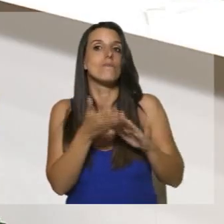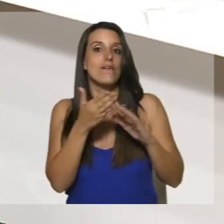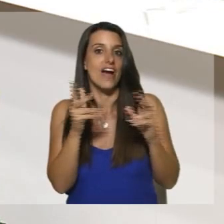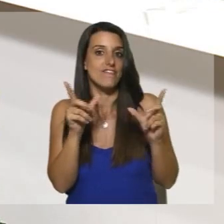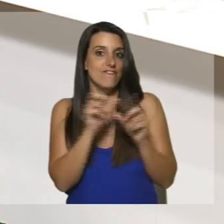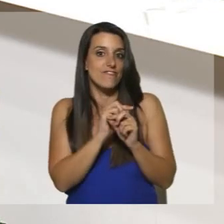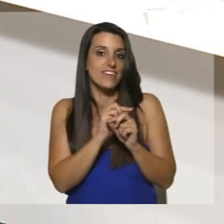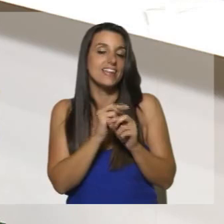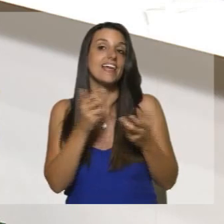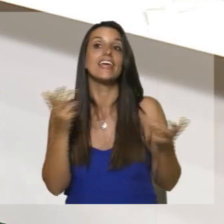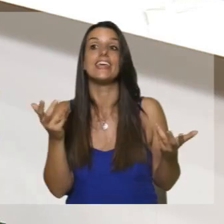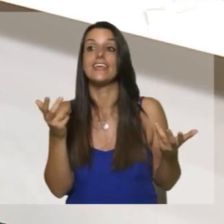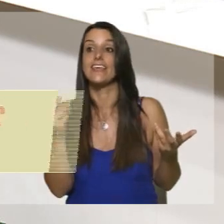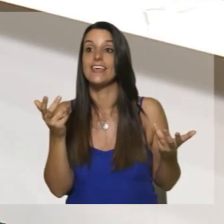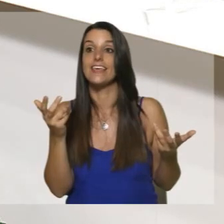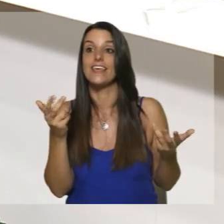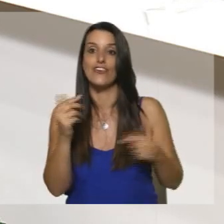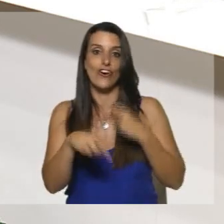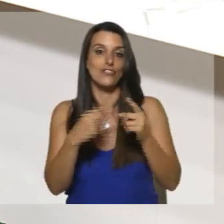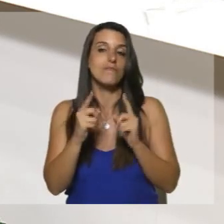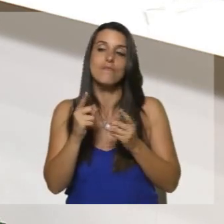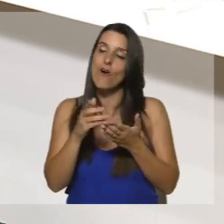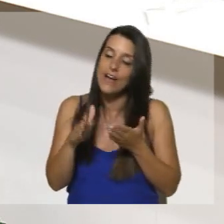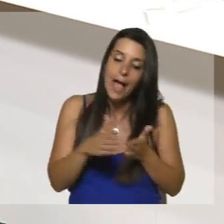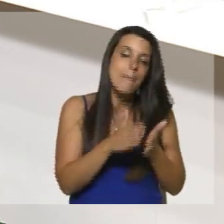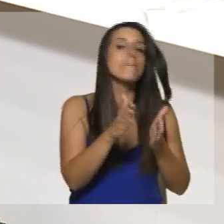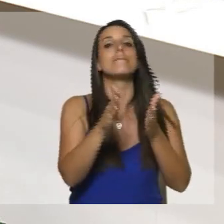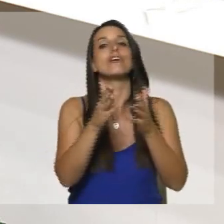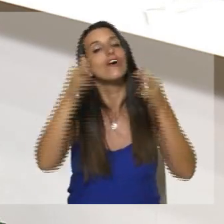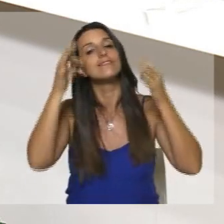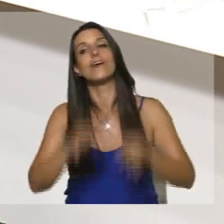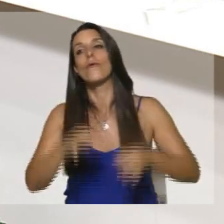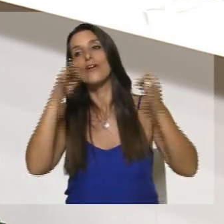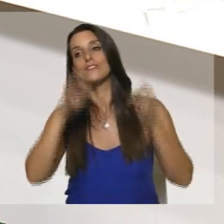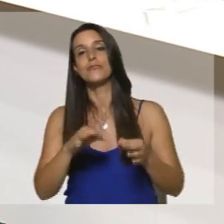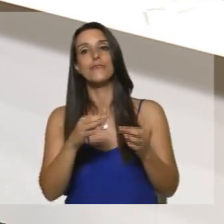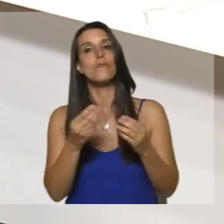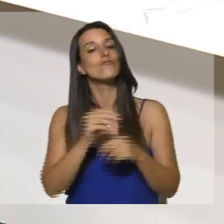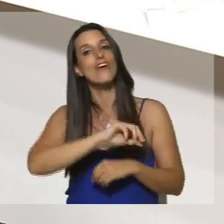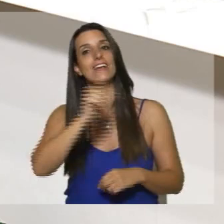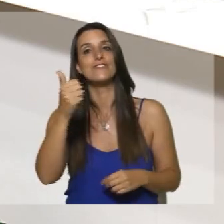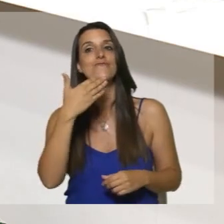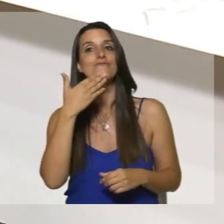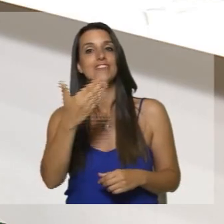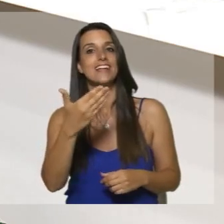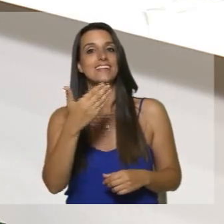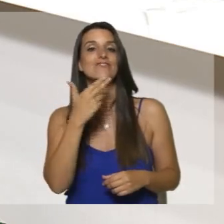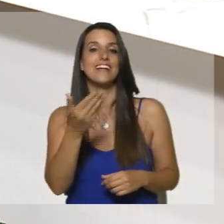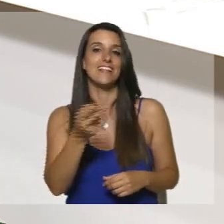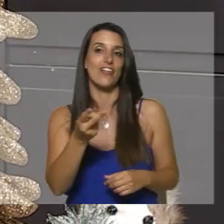ustedes, si así les parece. Obvio. Y a seguir en este camino que sin duda alguna va a estar repleto de éxitos. Gracias, Fati. Muchísimas